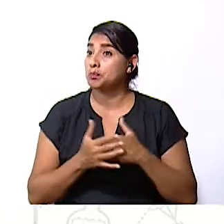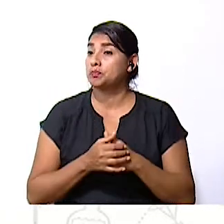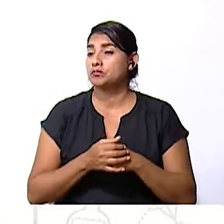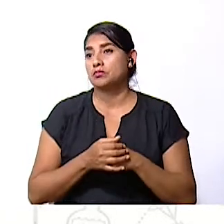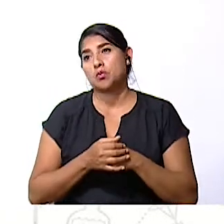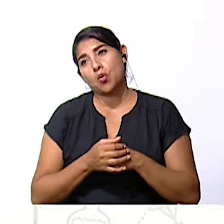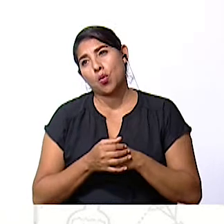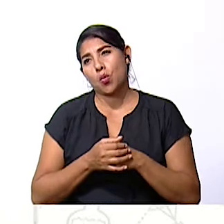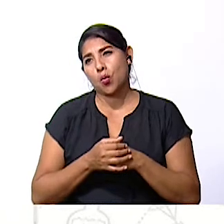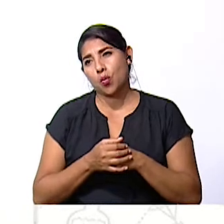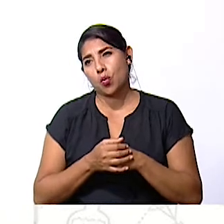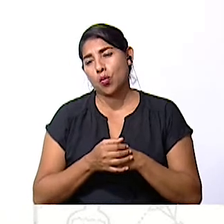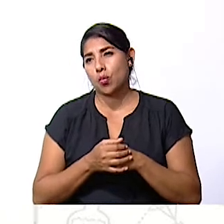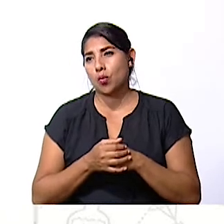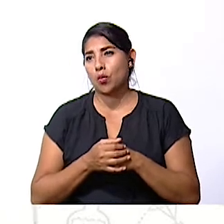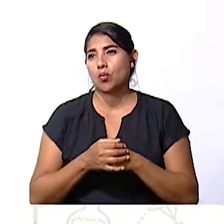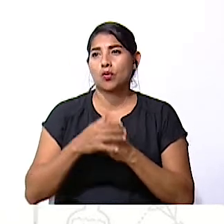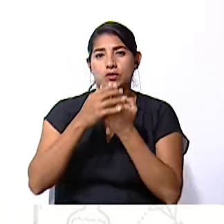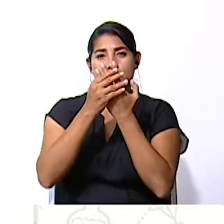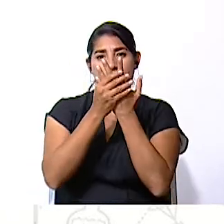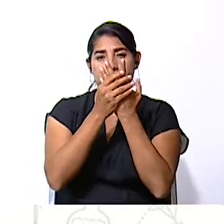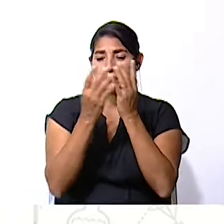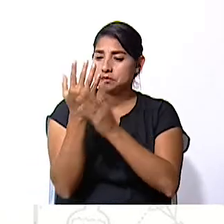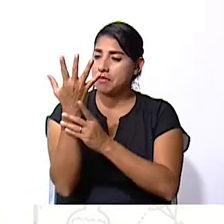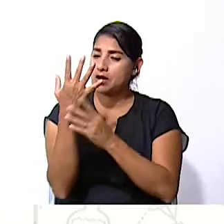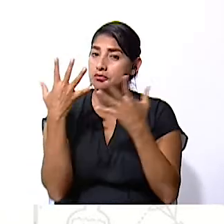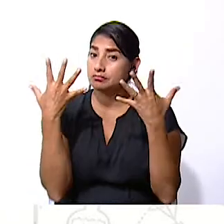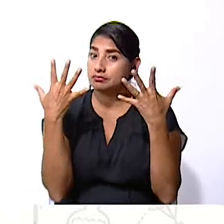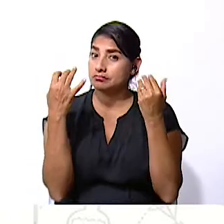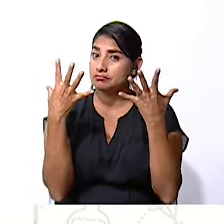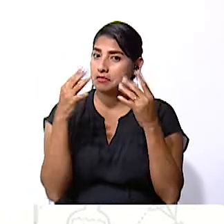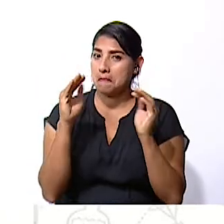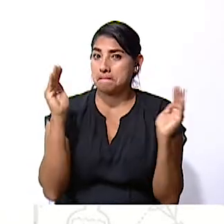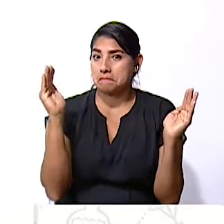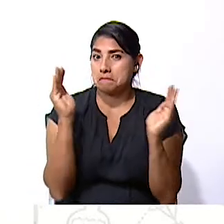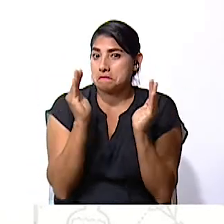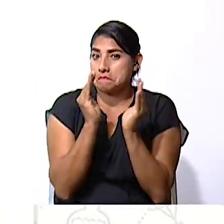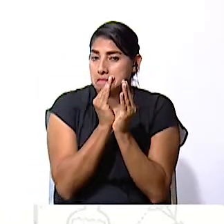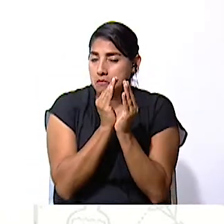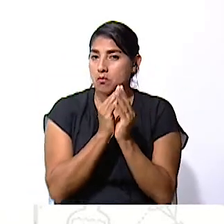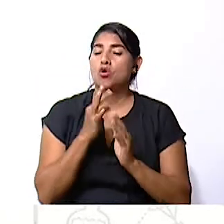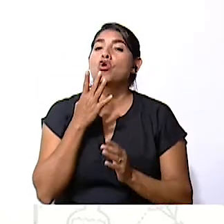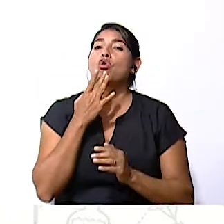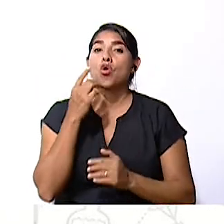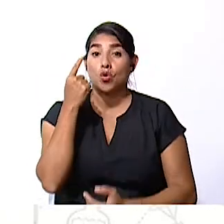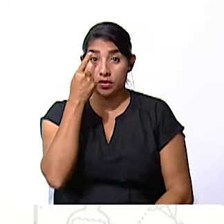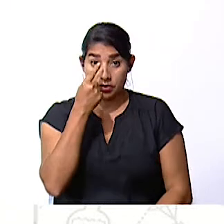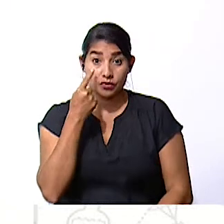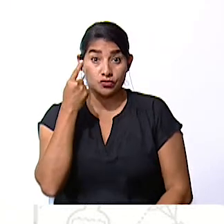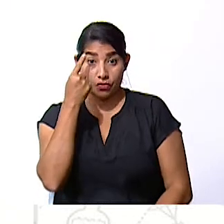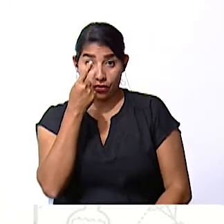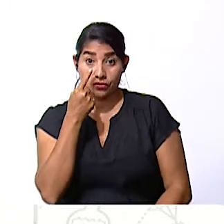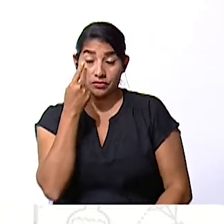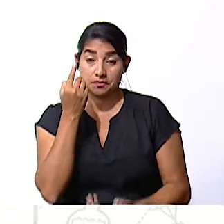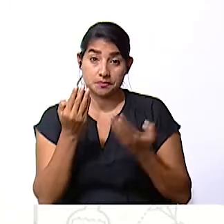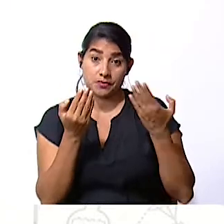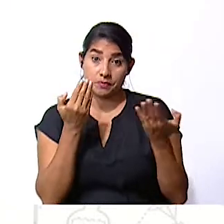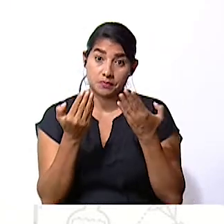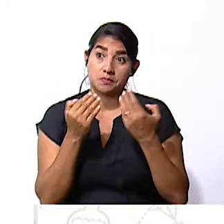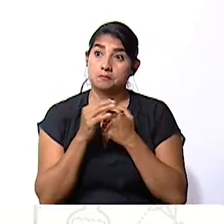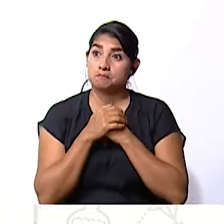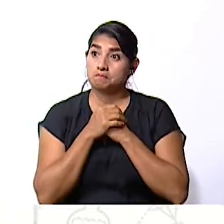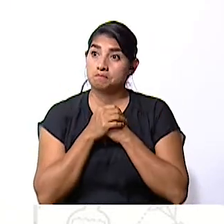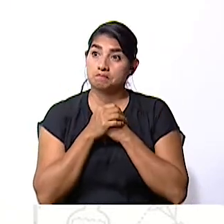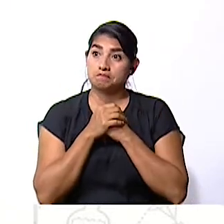quizás el tamaño de sus manos, el color de sus ojos.